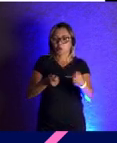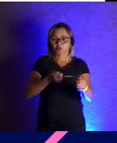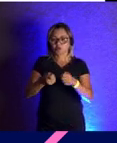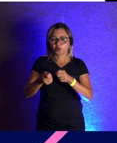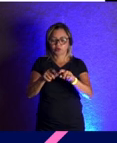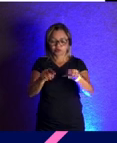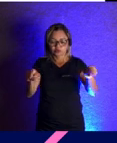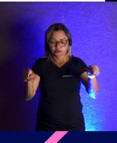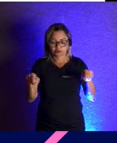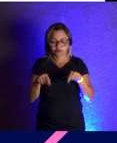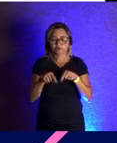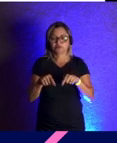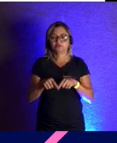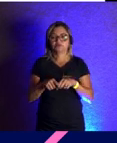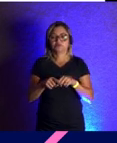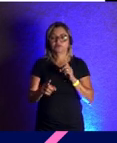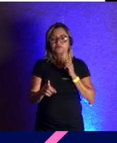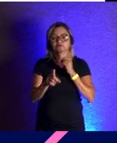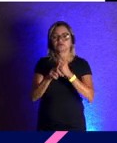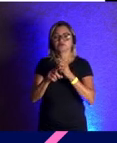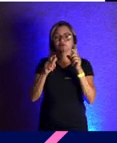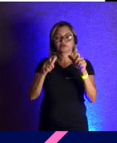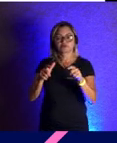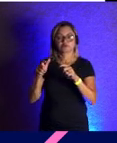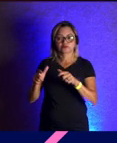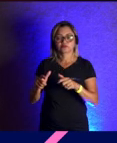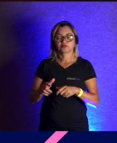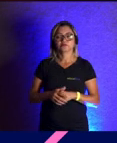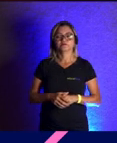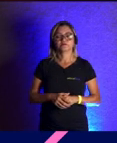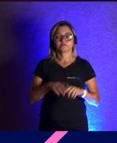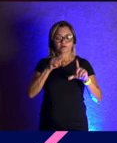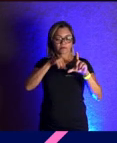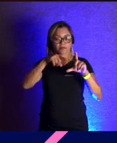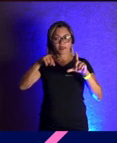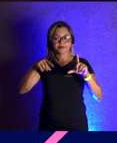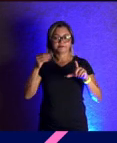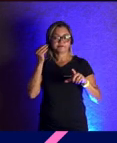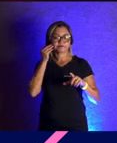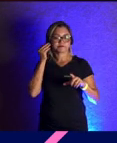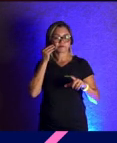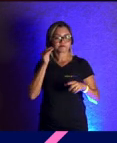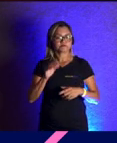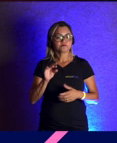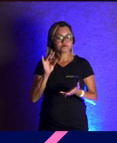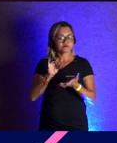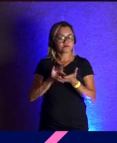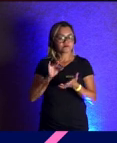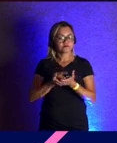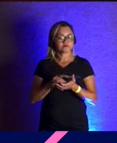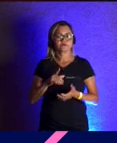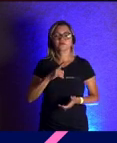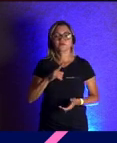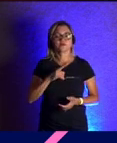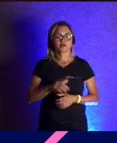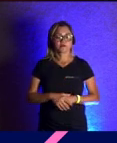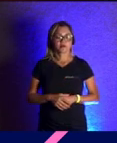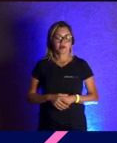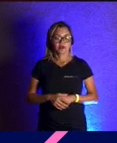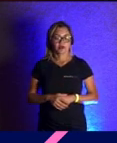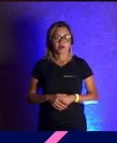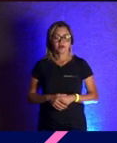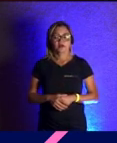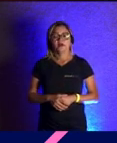partir de identificar estos puntos, nosotros podemos hacer pruebas de estadística que nos dicen que efectivamente hay una conglomeración de los puntos que se hacen en la región.